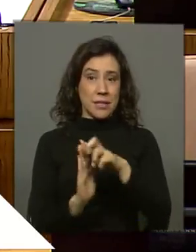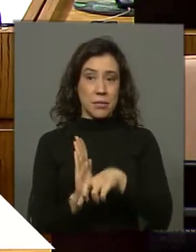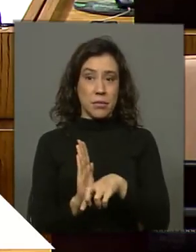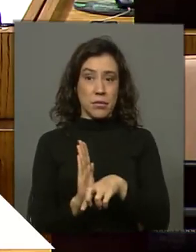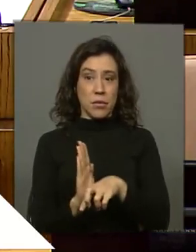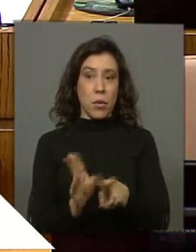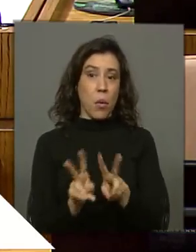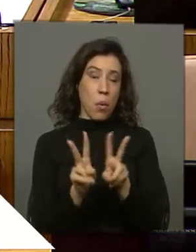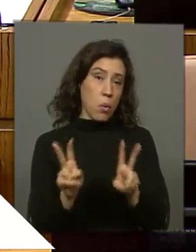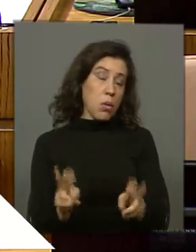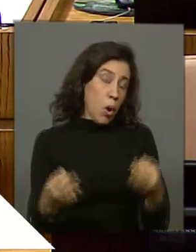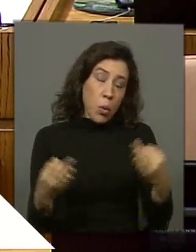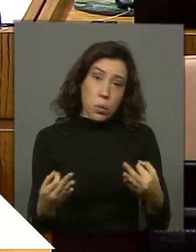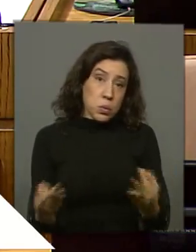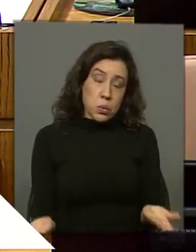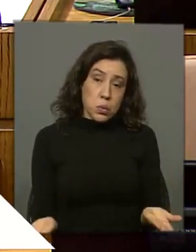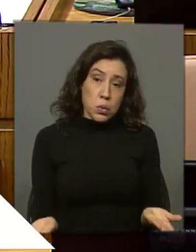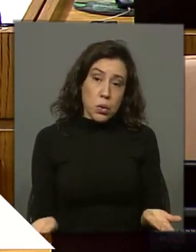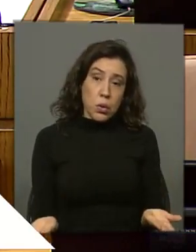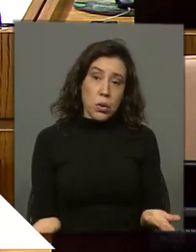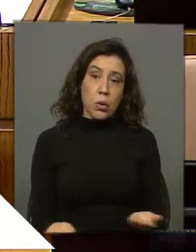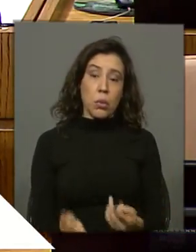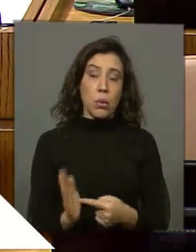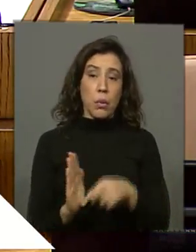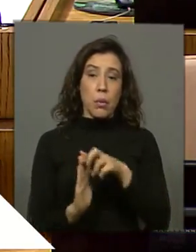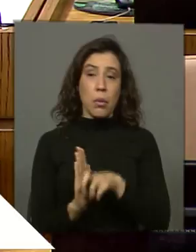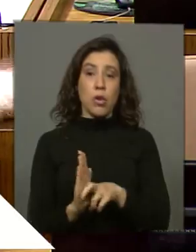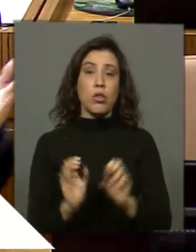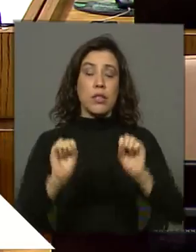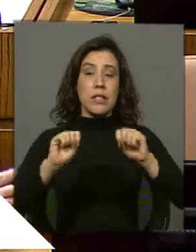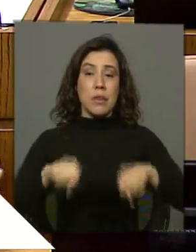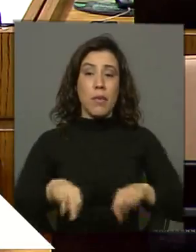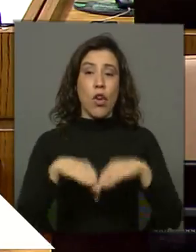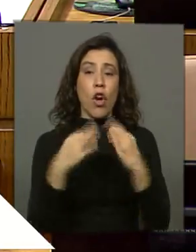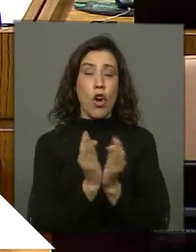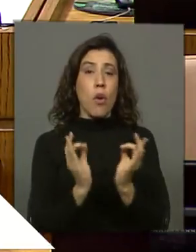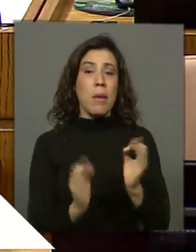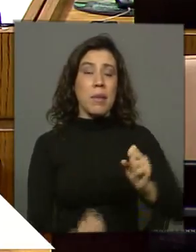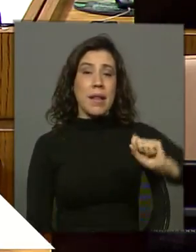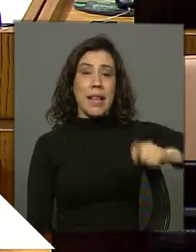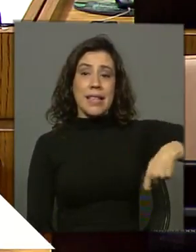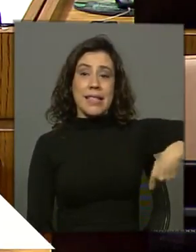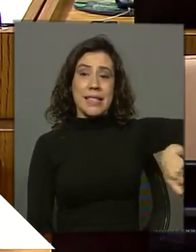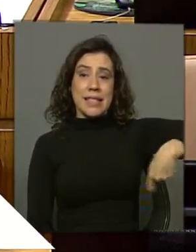una cuestión que es de todo sentido común no por nada este proyecto fue aprobado de manera unánime en el senado